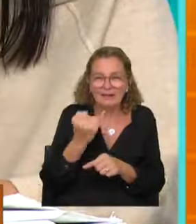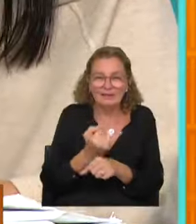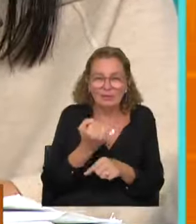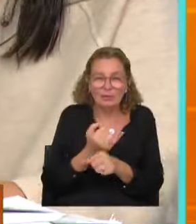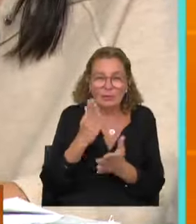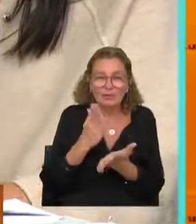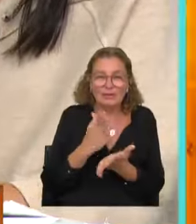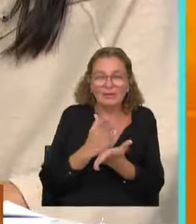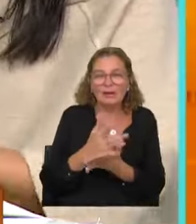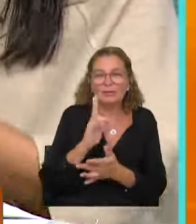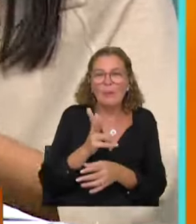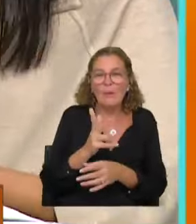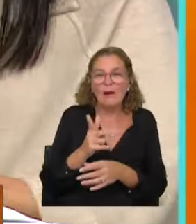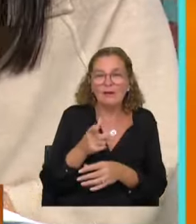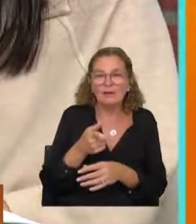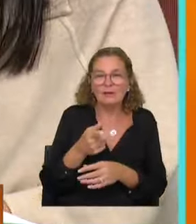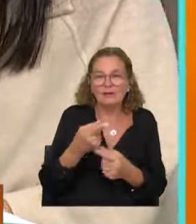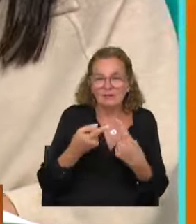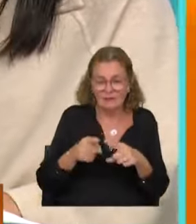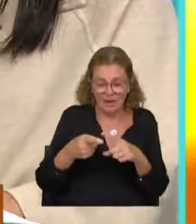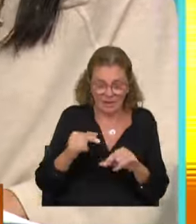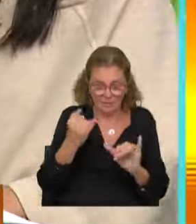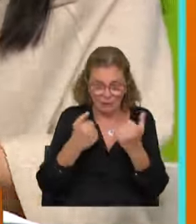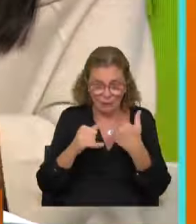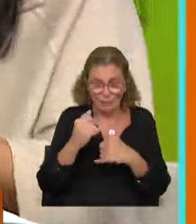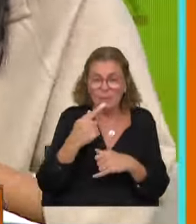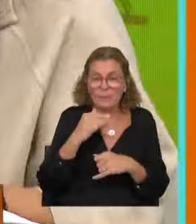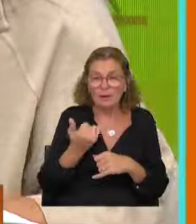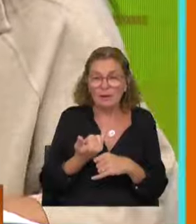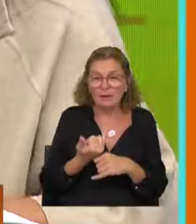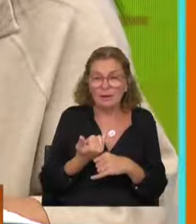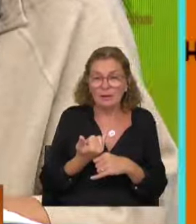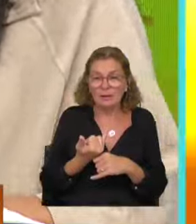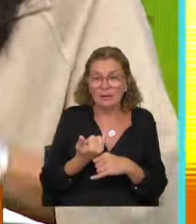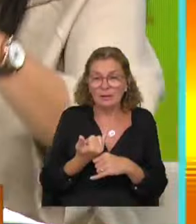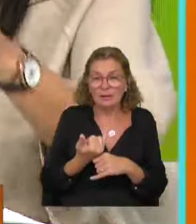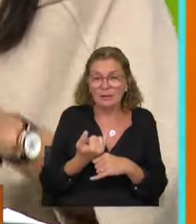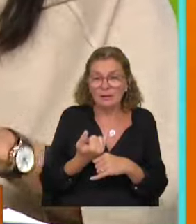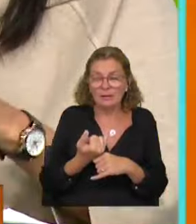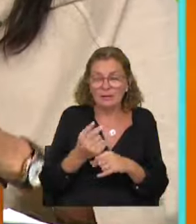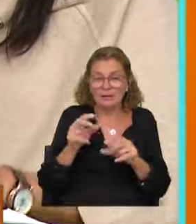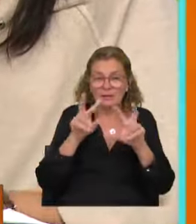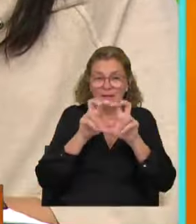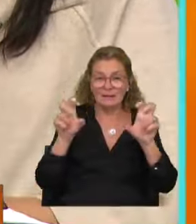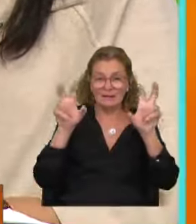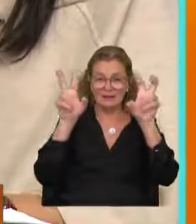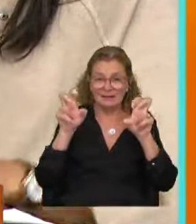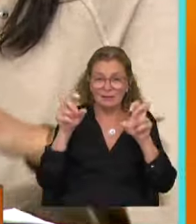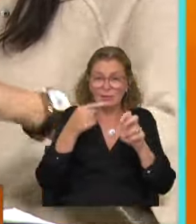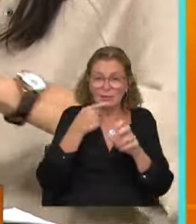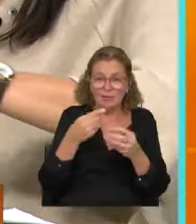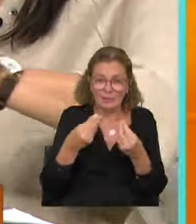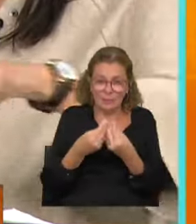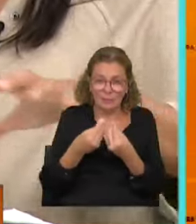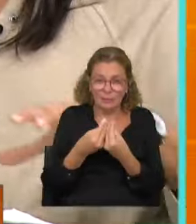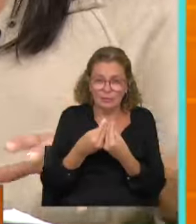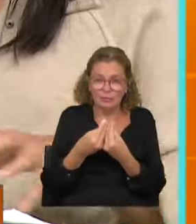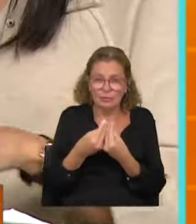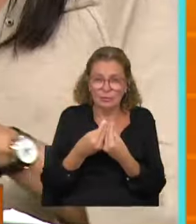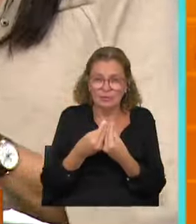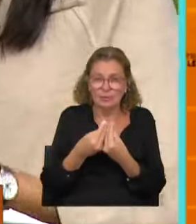de Derechos Humanos que ha hecho varios informes Como por ejemplo ni con el alta me voy el título ya dice un montón pero cuando